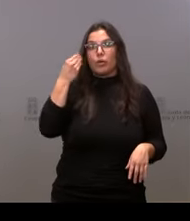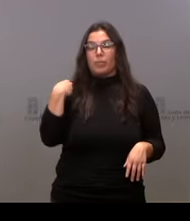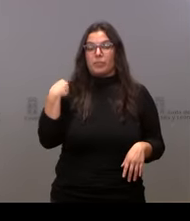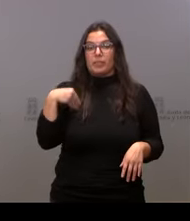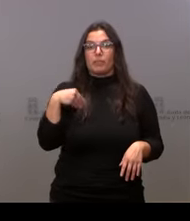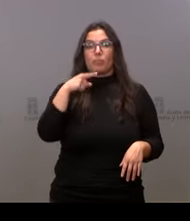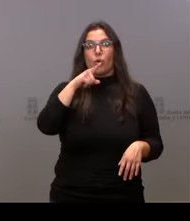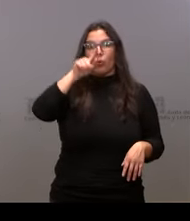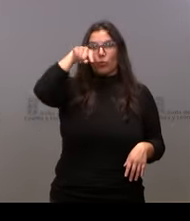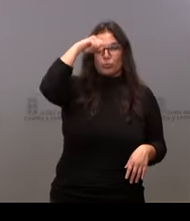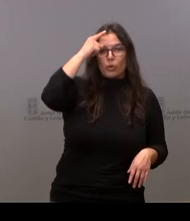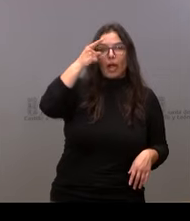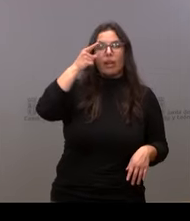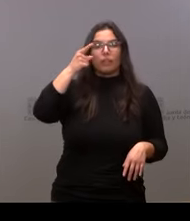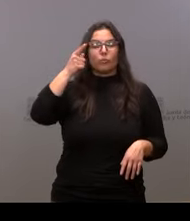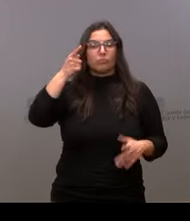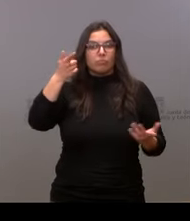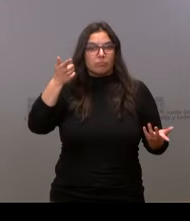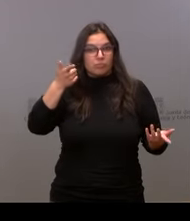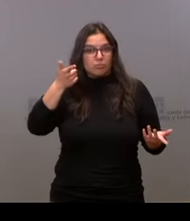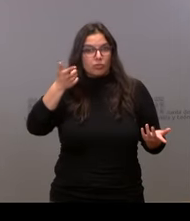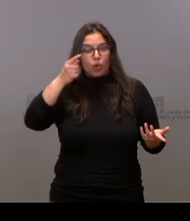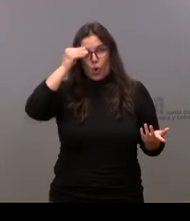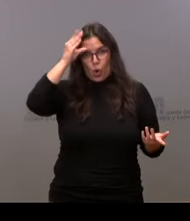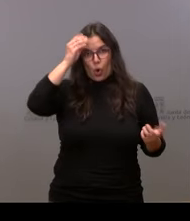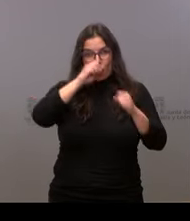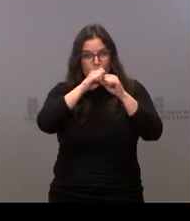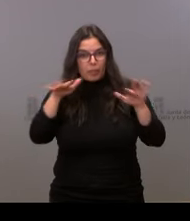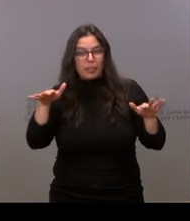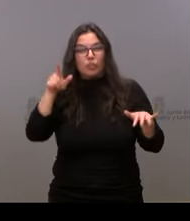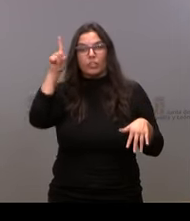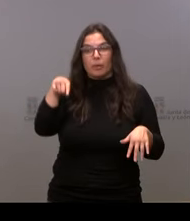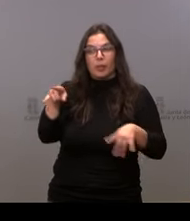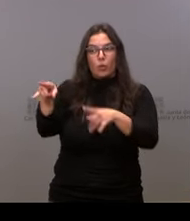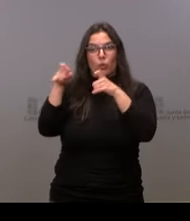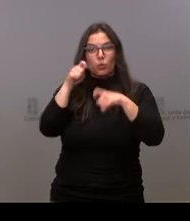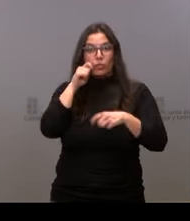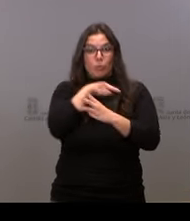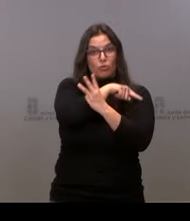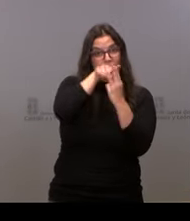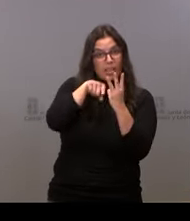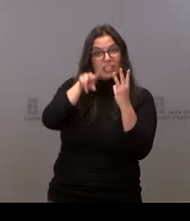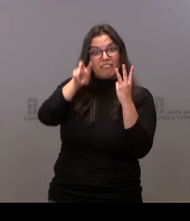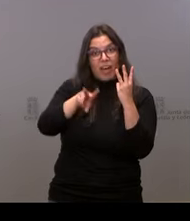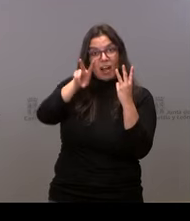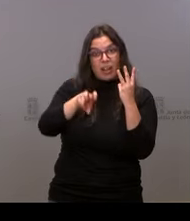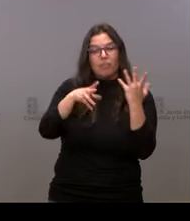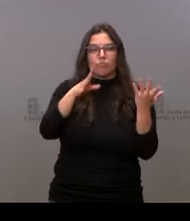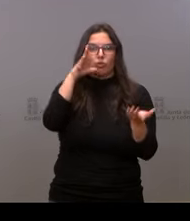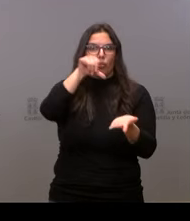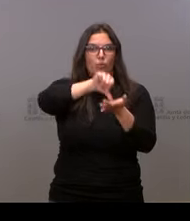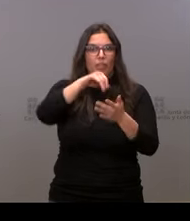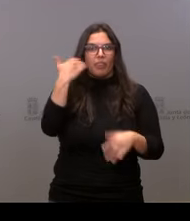cultural de conocimiento y también de atracción turístico pues la ciudad de soria